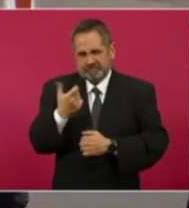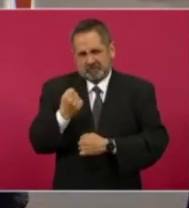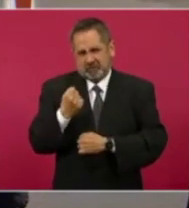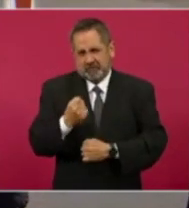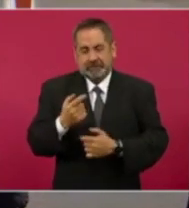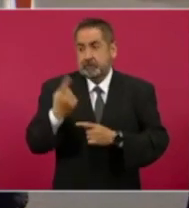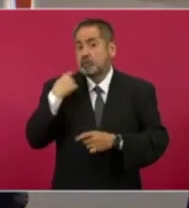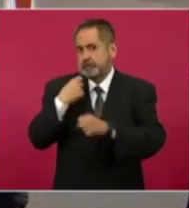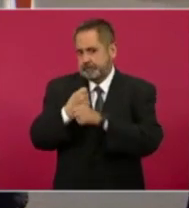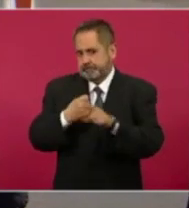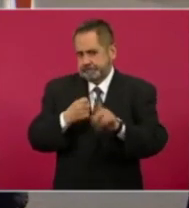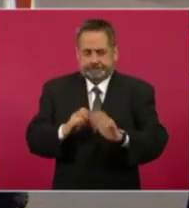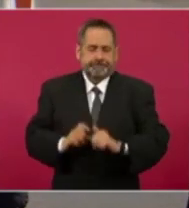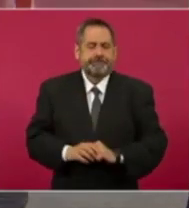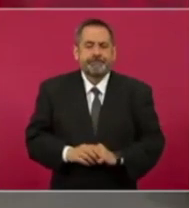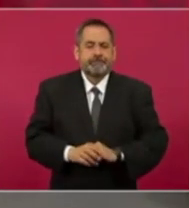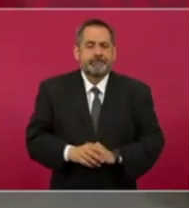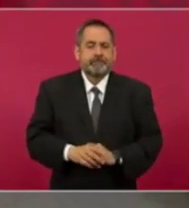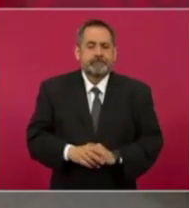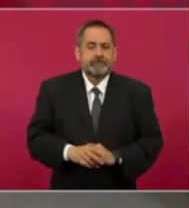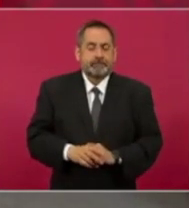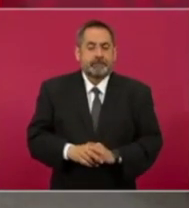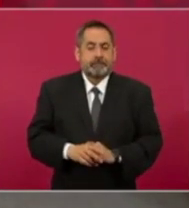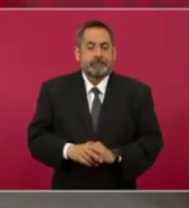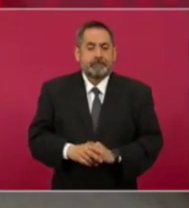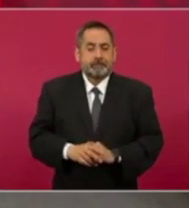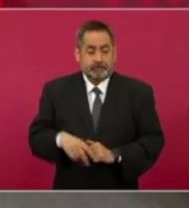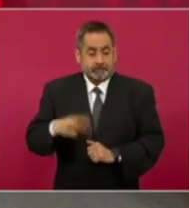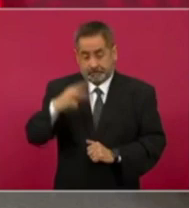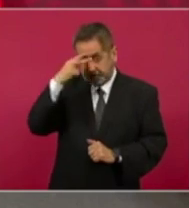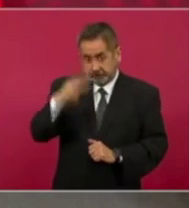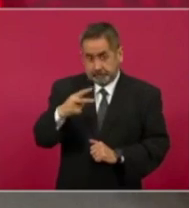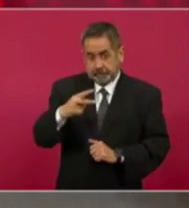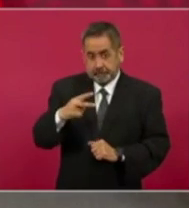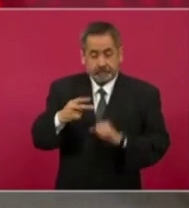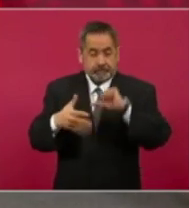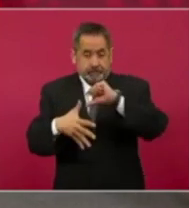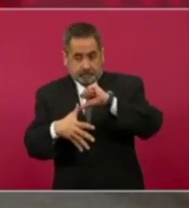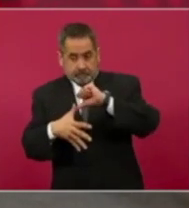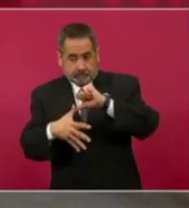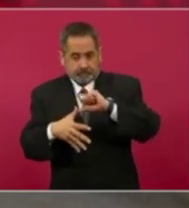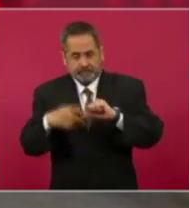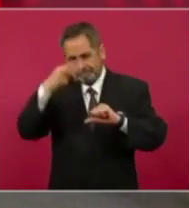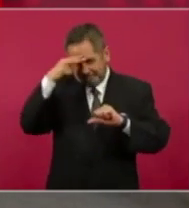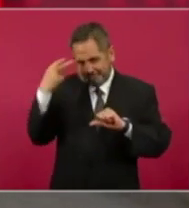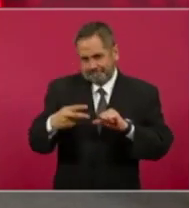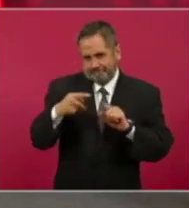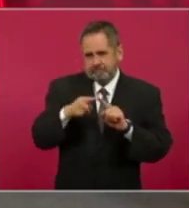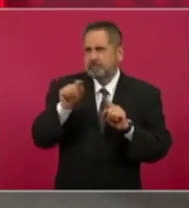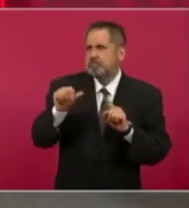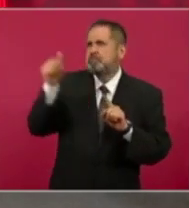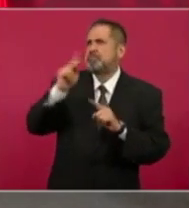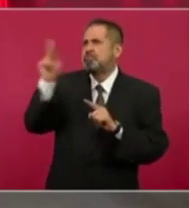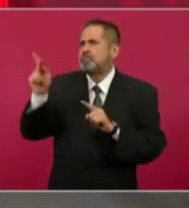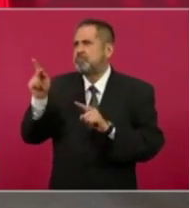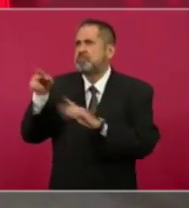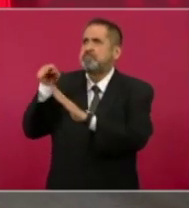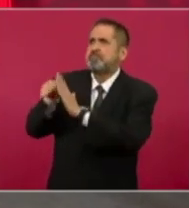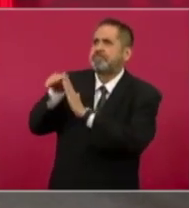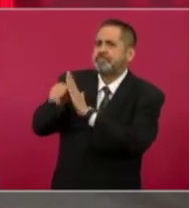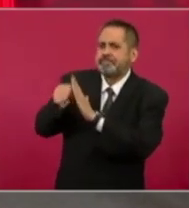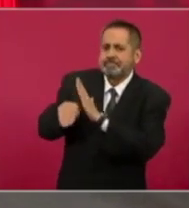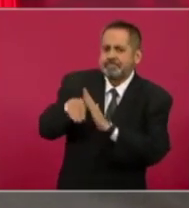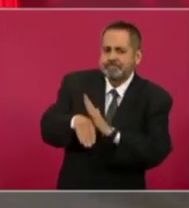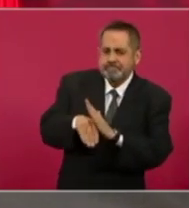del año pasado. El país de América Latina y de otros países,